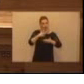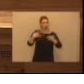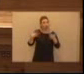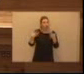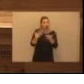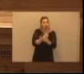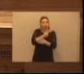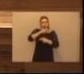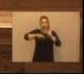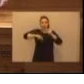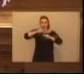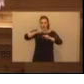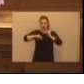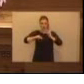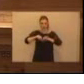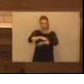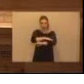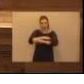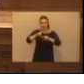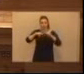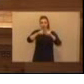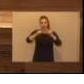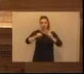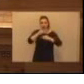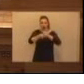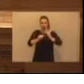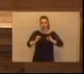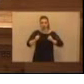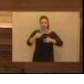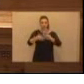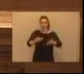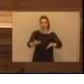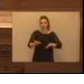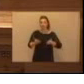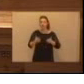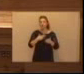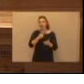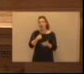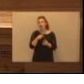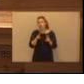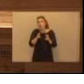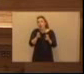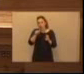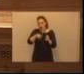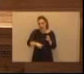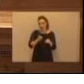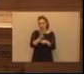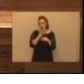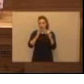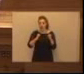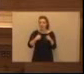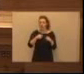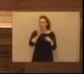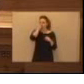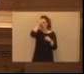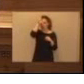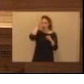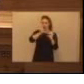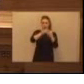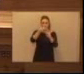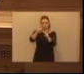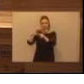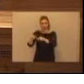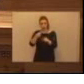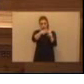Gobierno del Principado. Lo que será porque soy novata en esta Cámara, pero lo que sí que me sorprende mucho es que desde los distintos grupos políticos y desde las